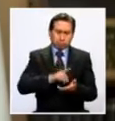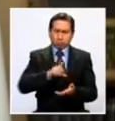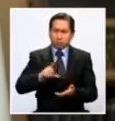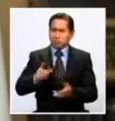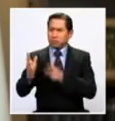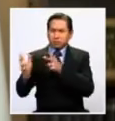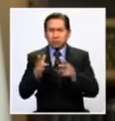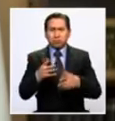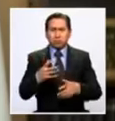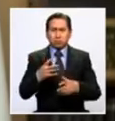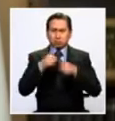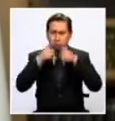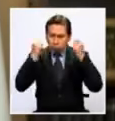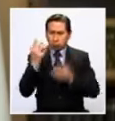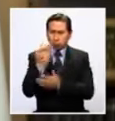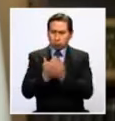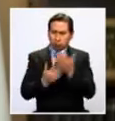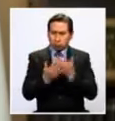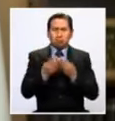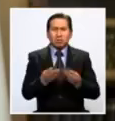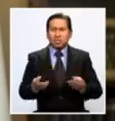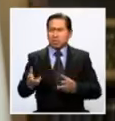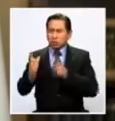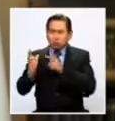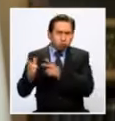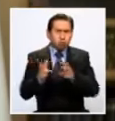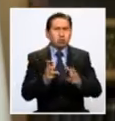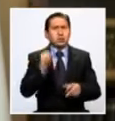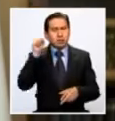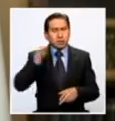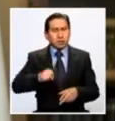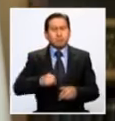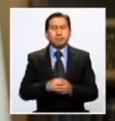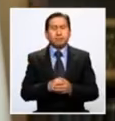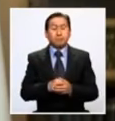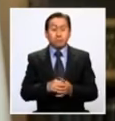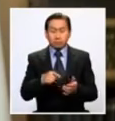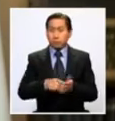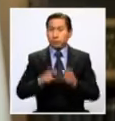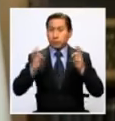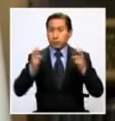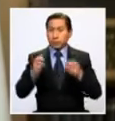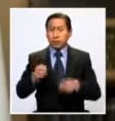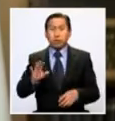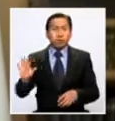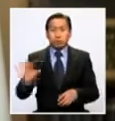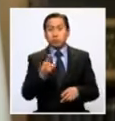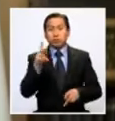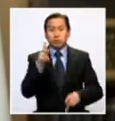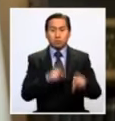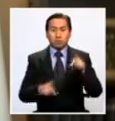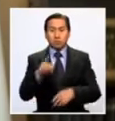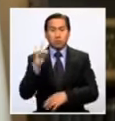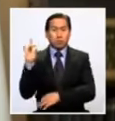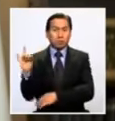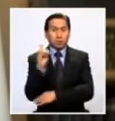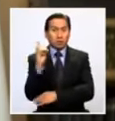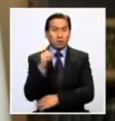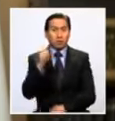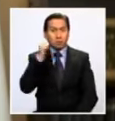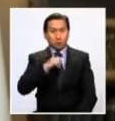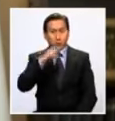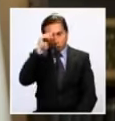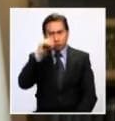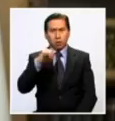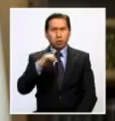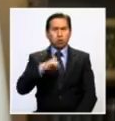de bioseguridad e insumos. Y en este tema, bolivianas y bolivianos, quiero dar la